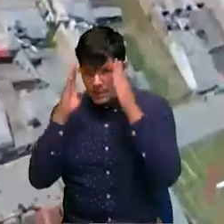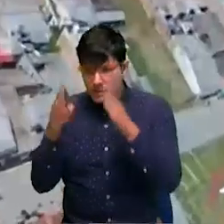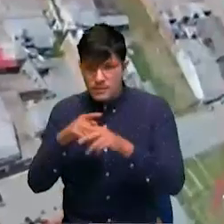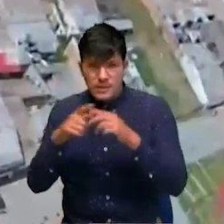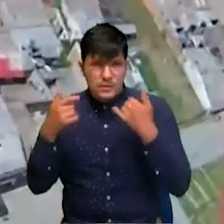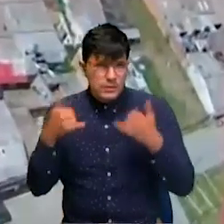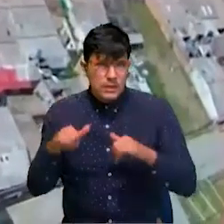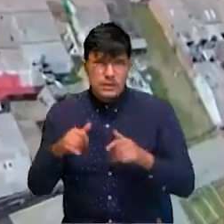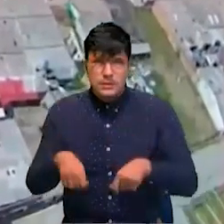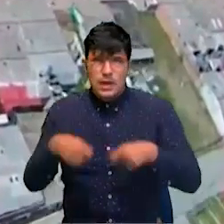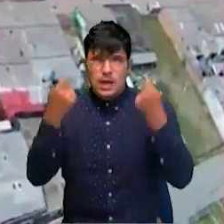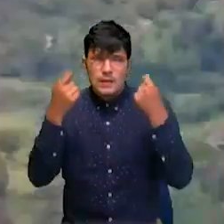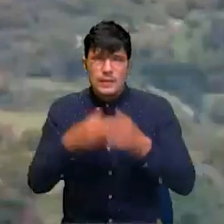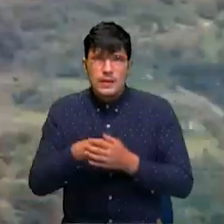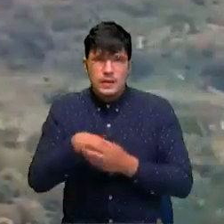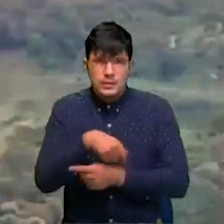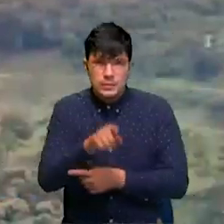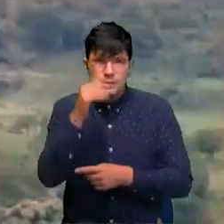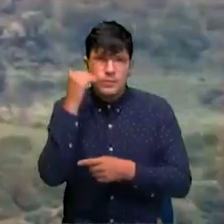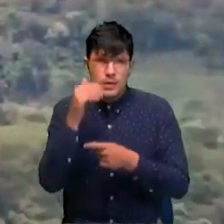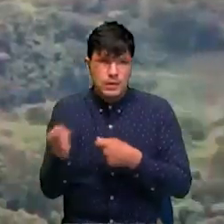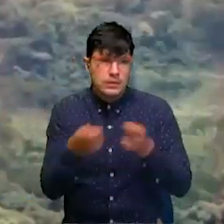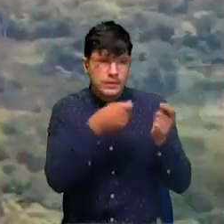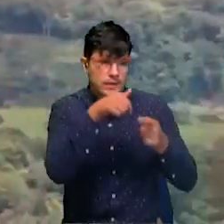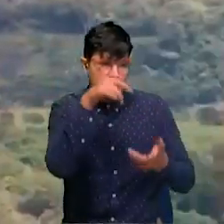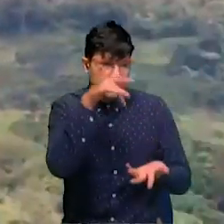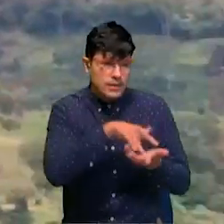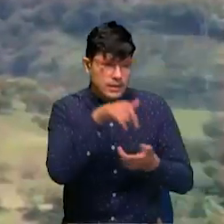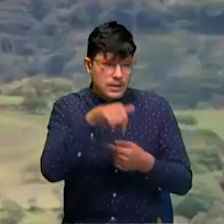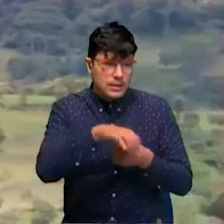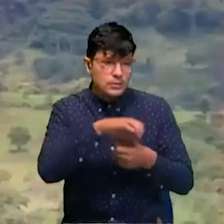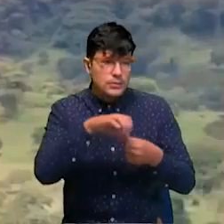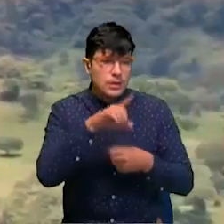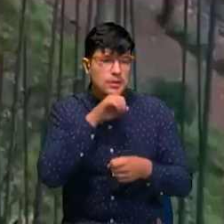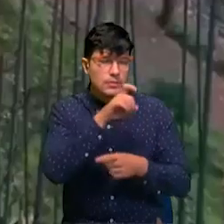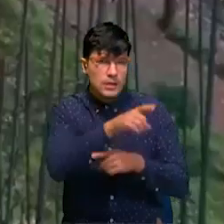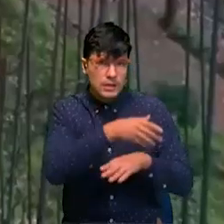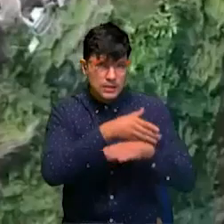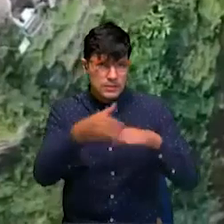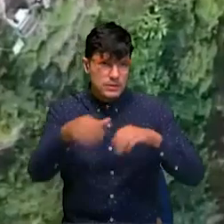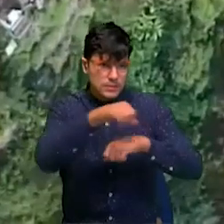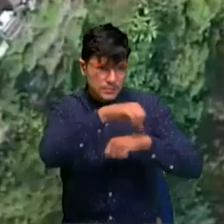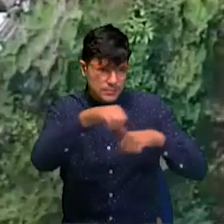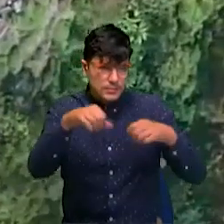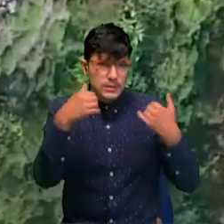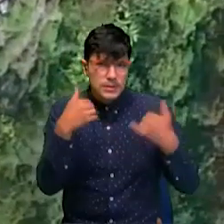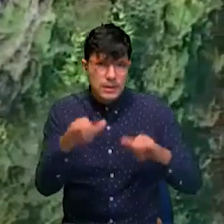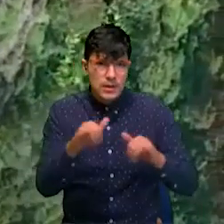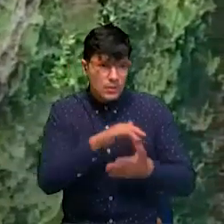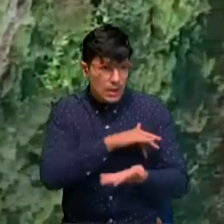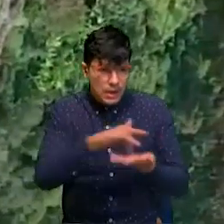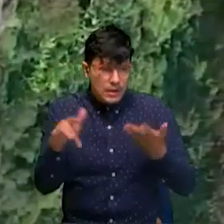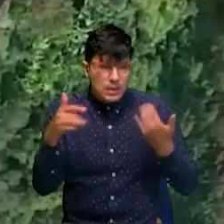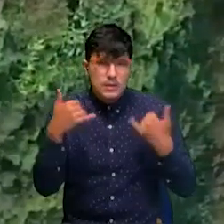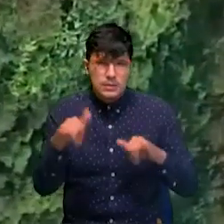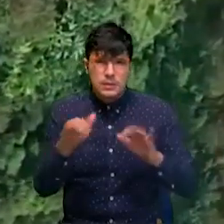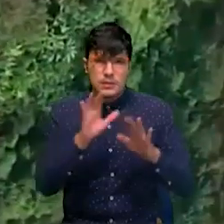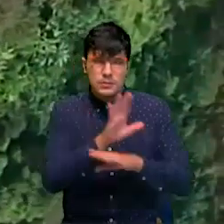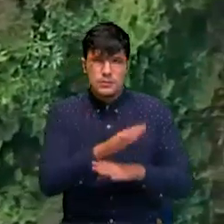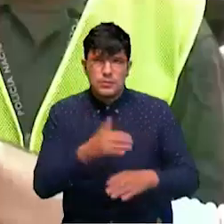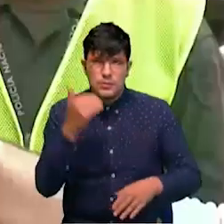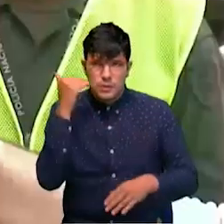la mujer fue trasladada hasta bucaramanga donde tras una operación realizada de urgencia se encuentra